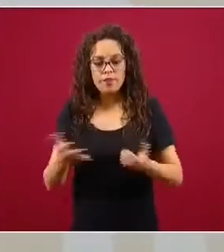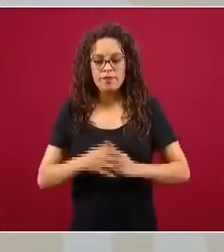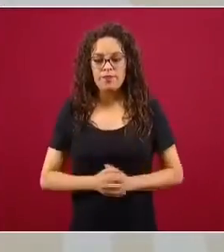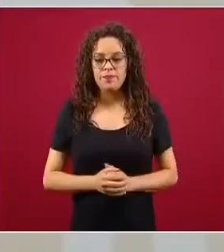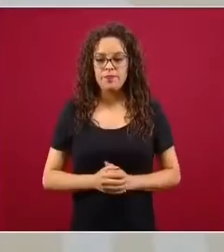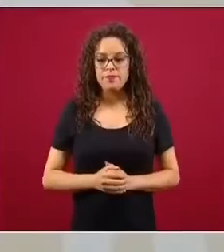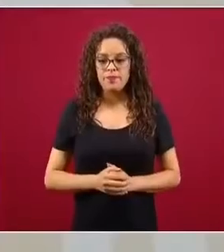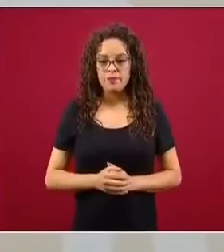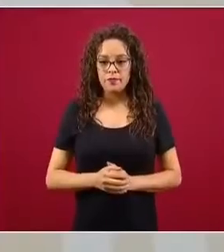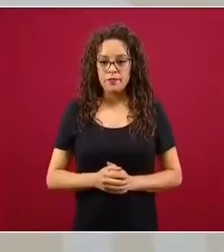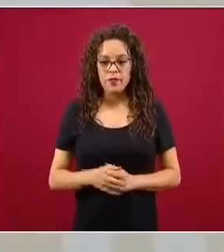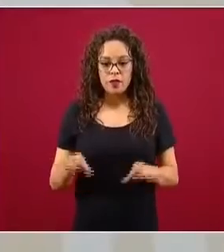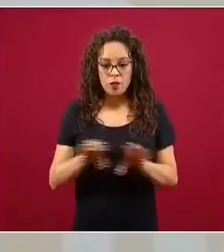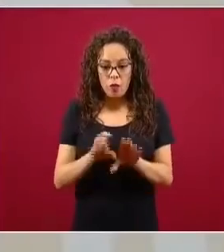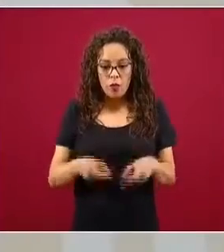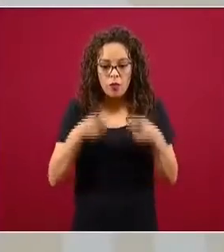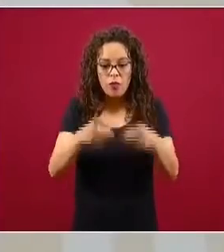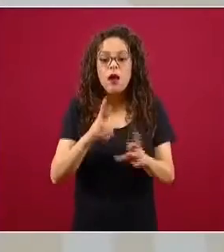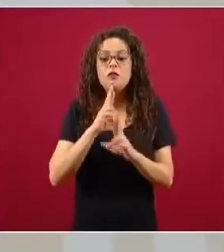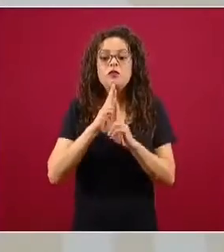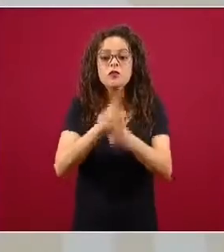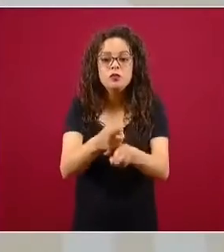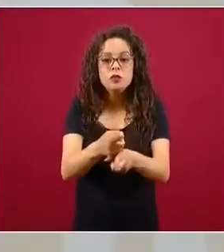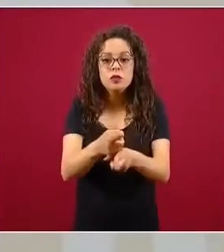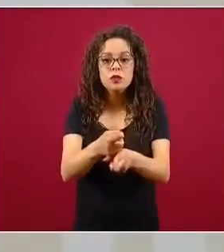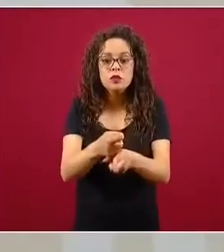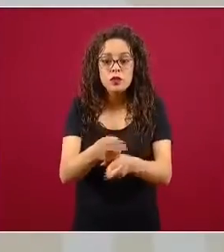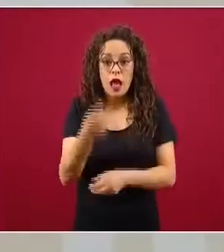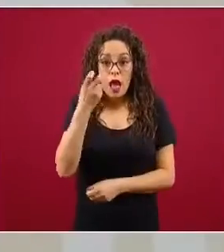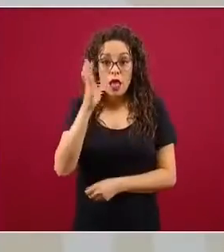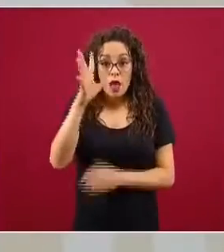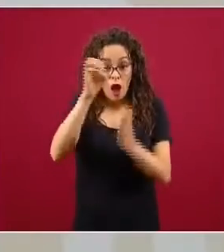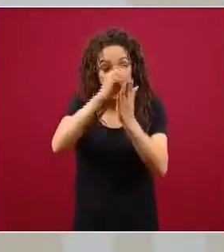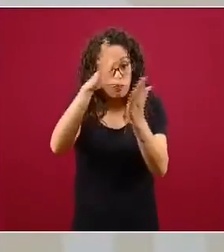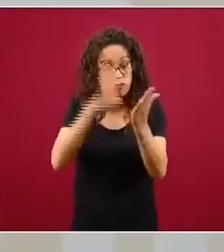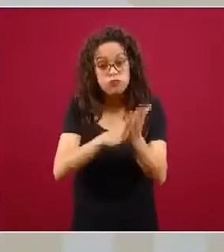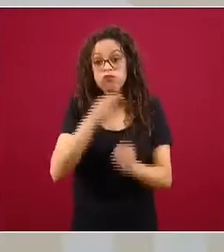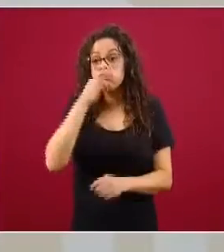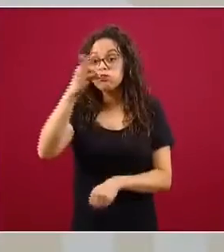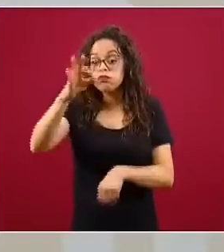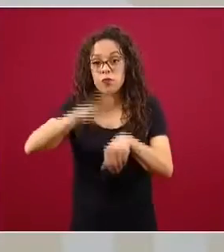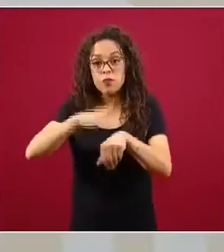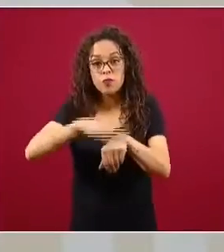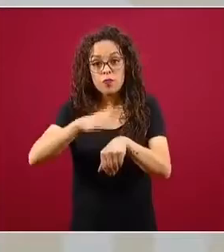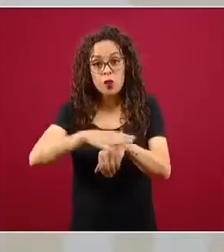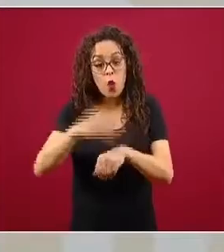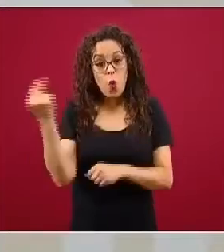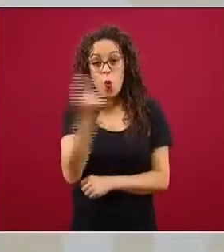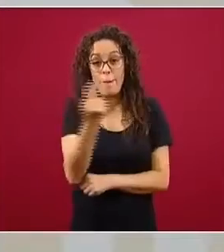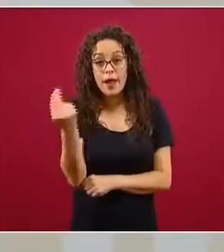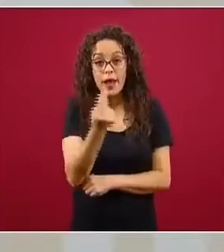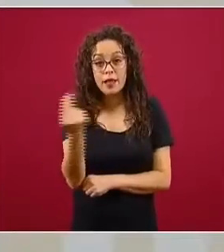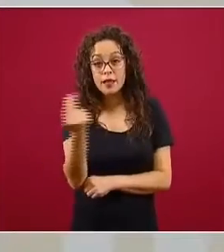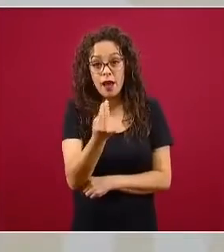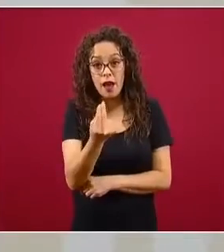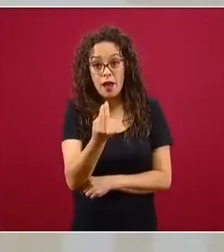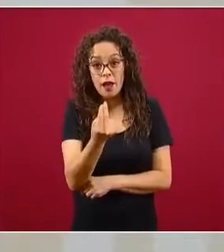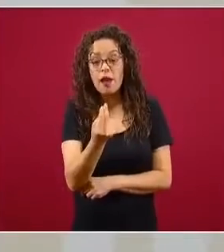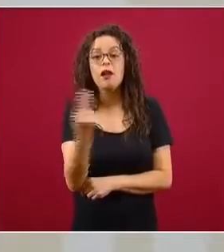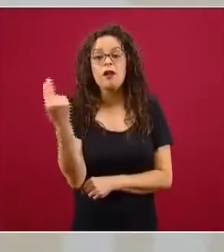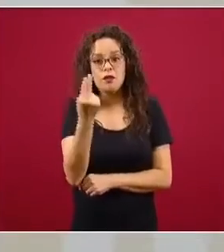ante estas emergencias. Una vez que se declara una emergencia, es porque existe la intención de enfrentar esa